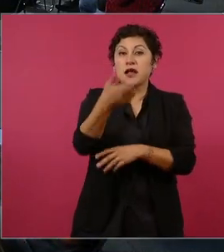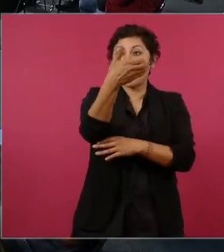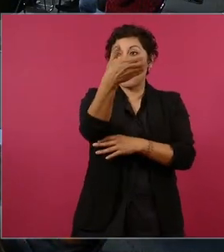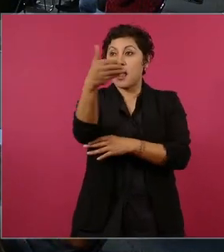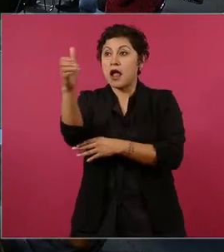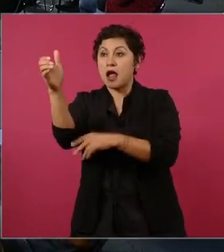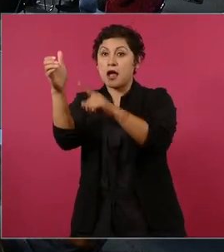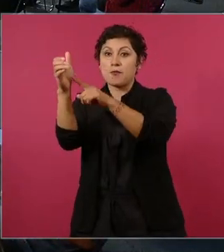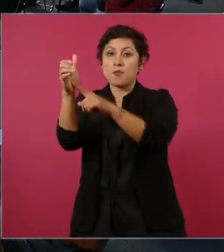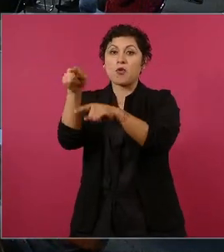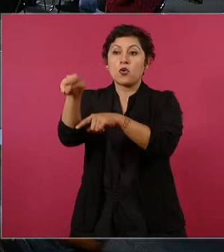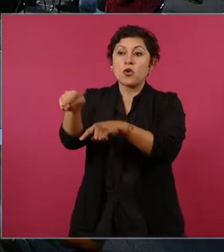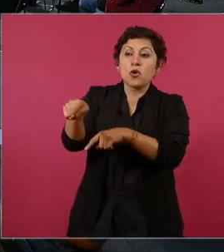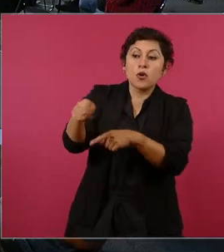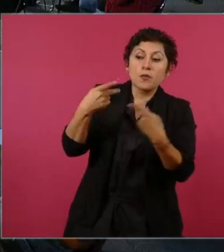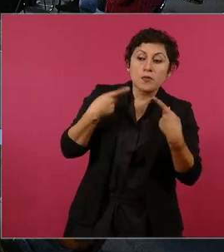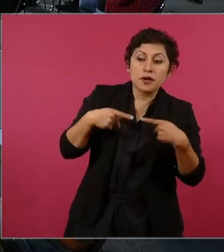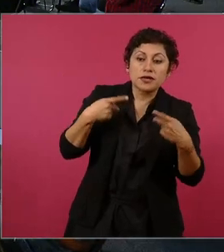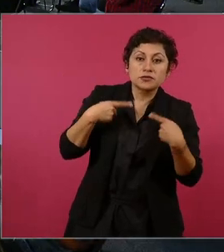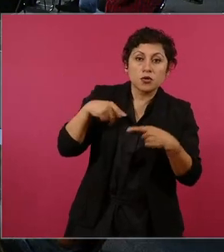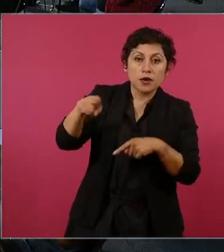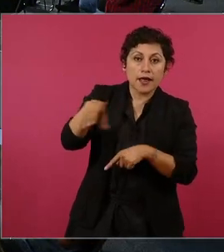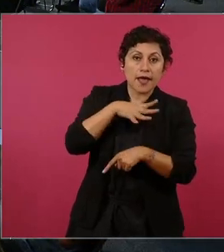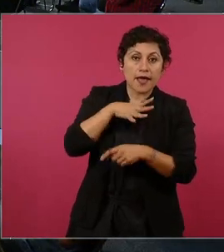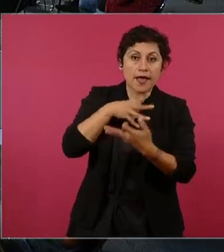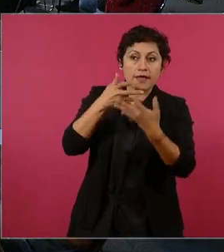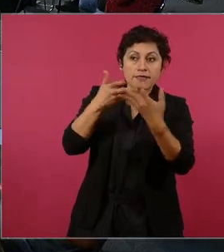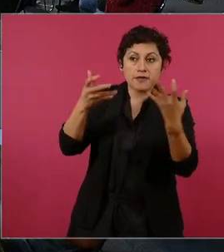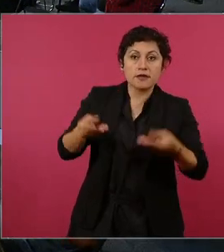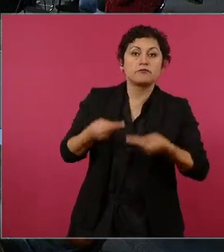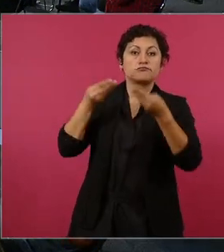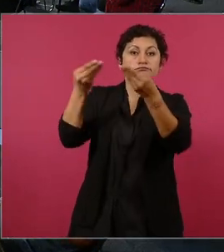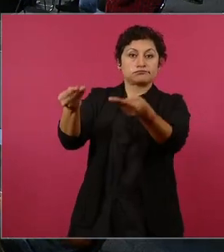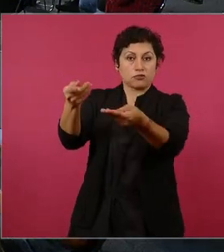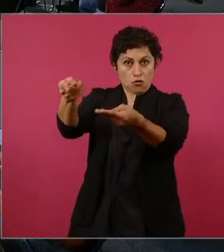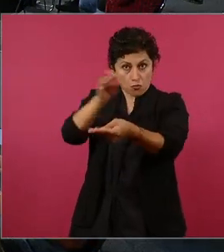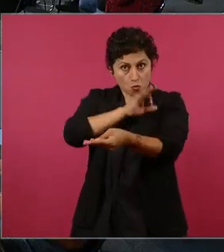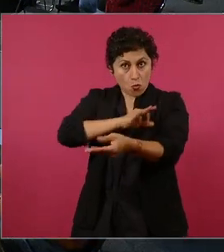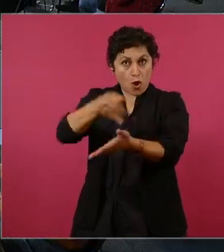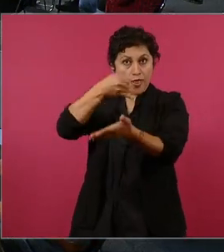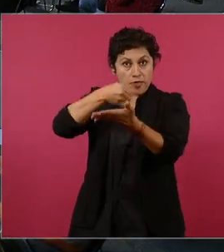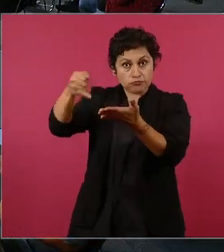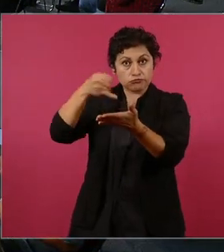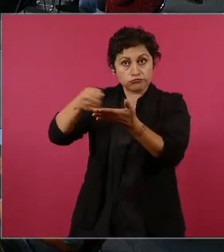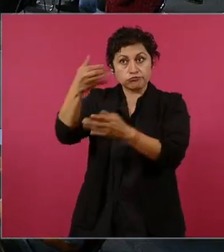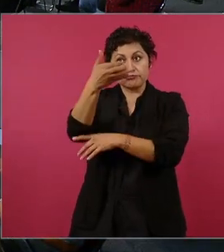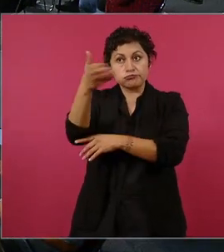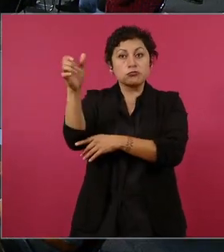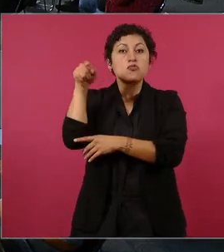pudiese sembrar y tener alimentos. Y eso es justicia.